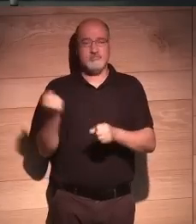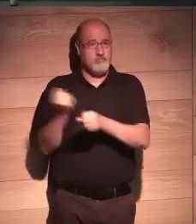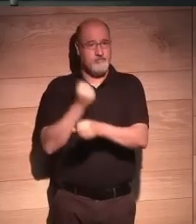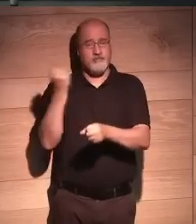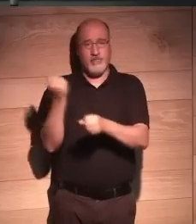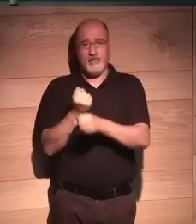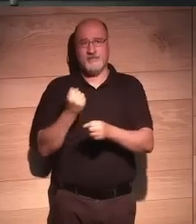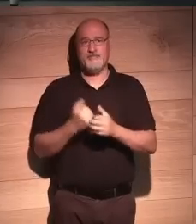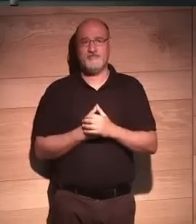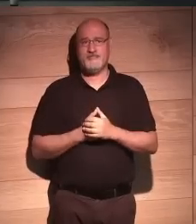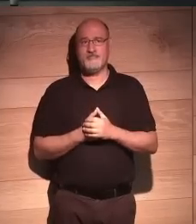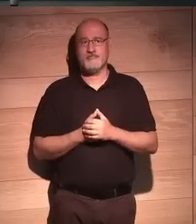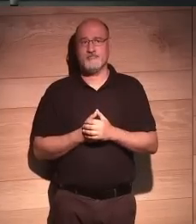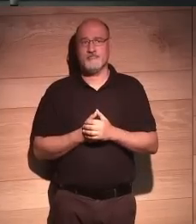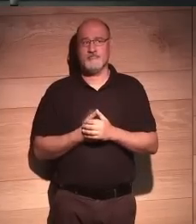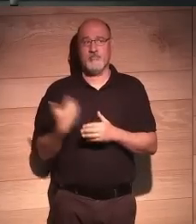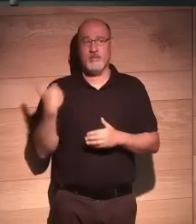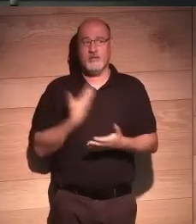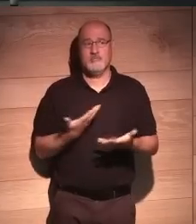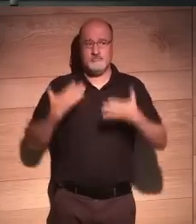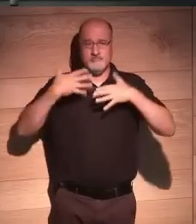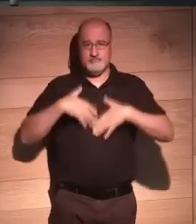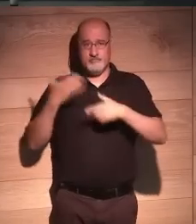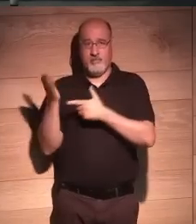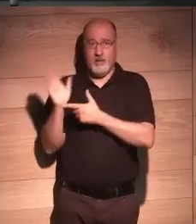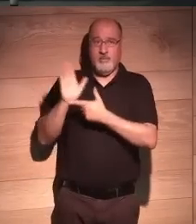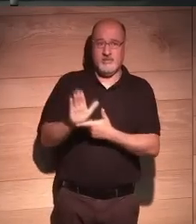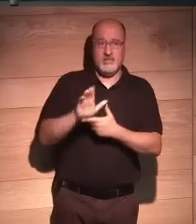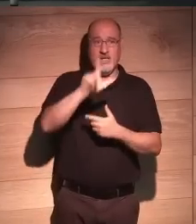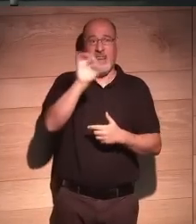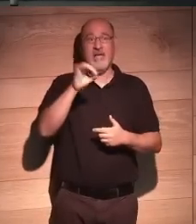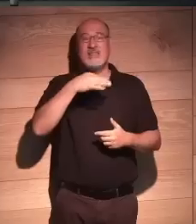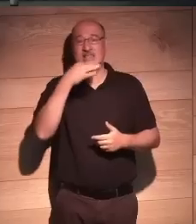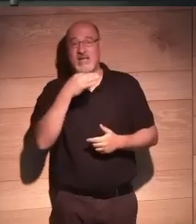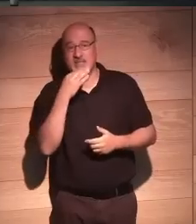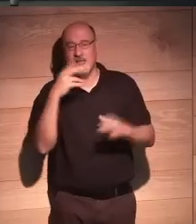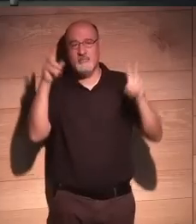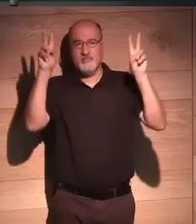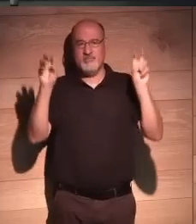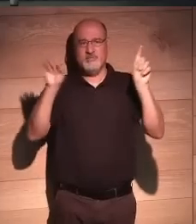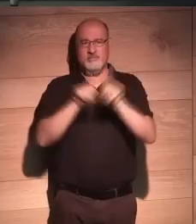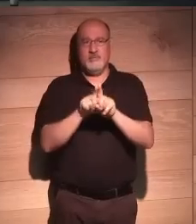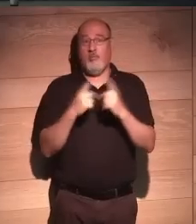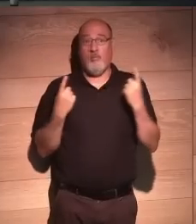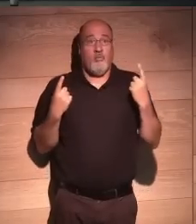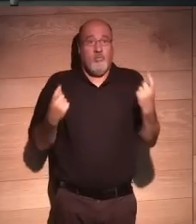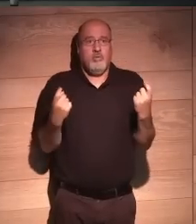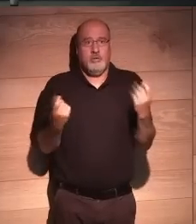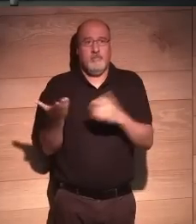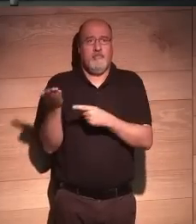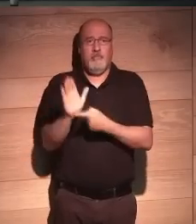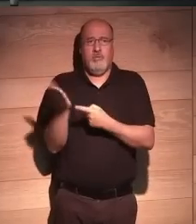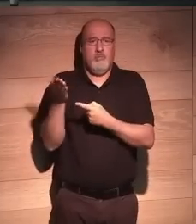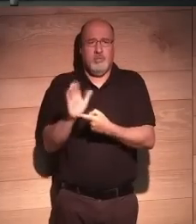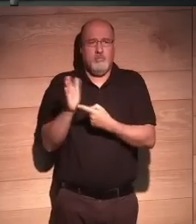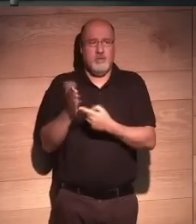en El creerte televisión. el personaje, Sí. o sea, que tú presentes la tarde, presentes un programa y seas indispensable en todas las